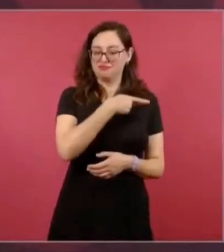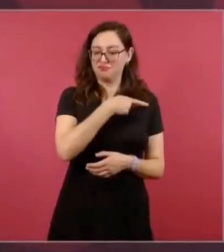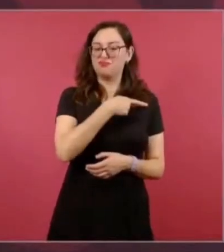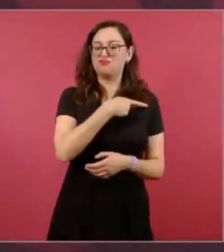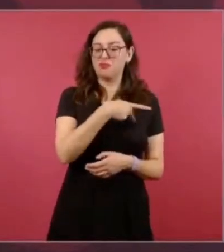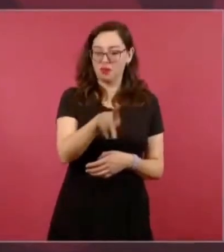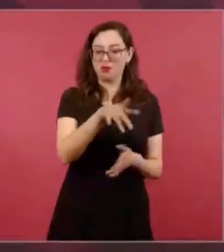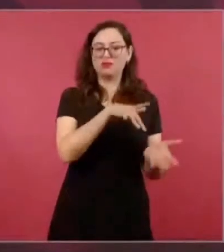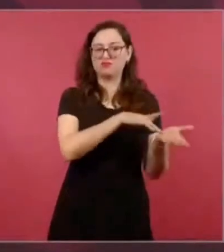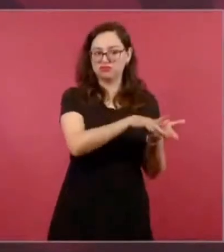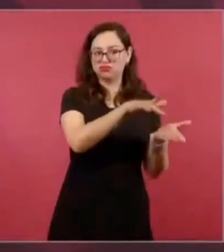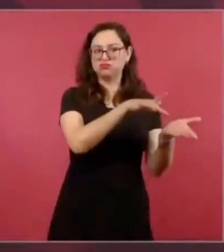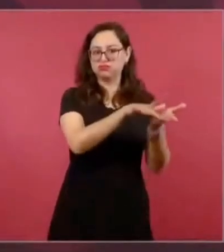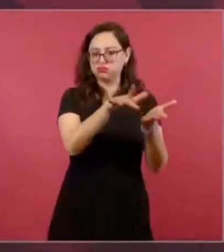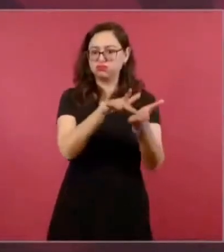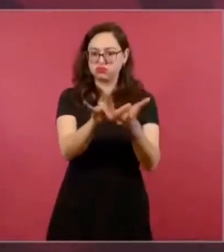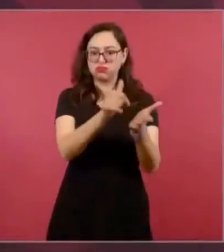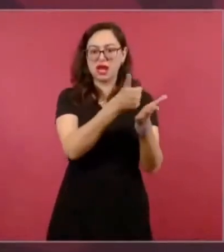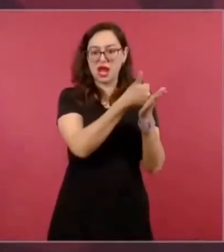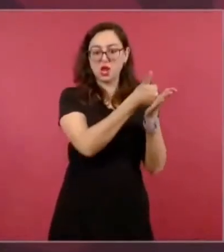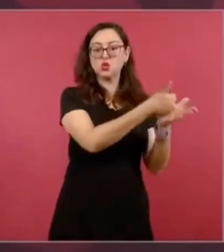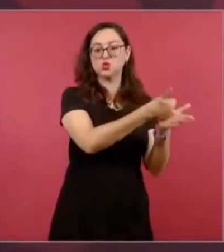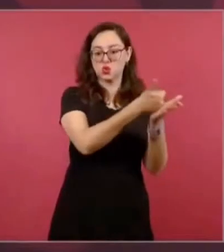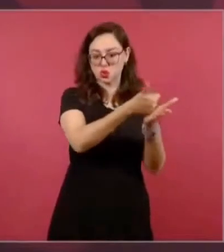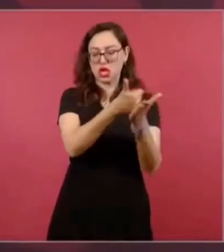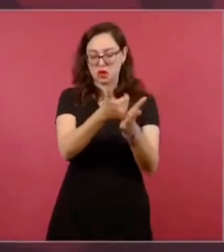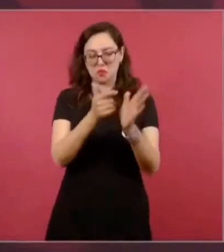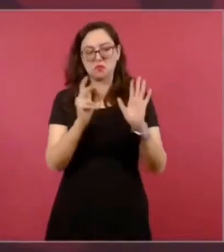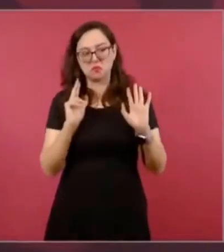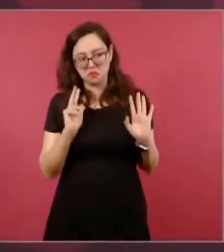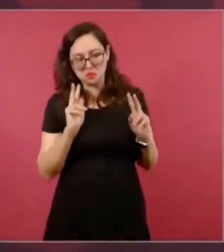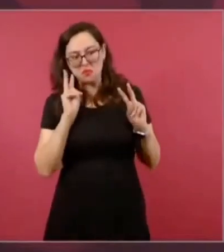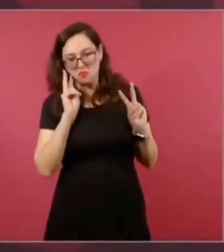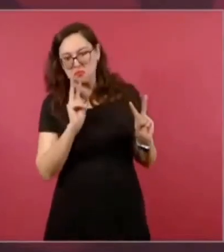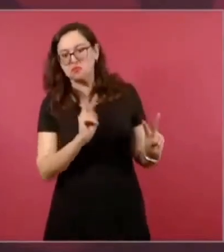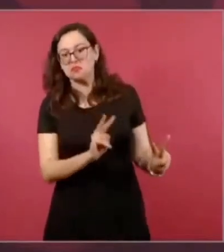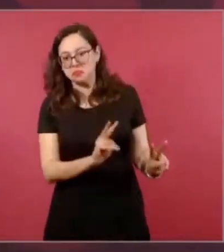Es el periódico más cercano